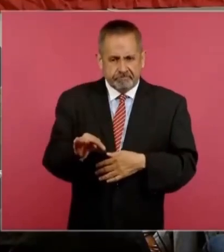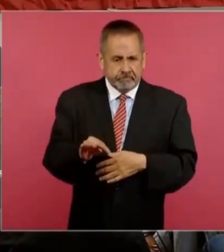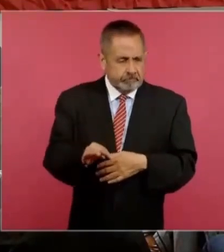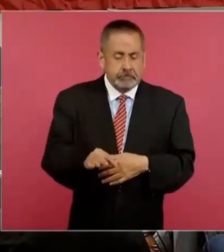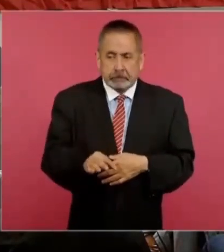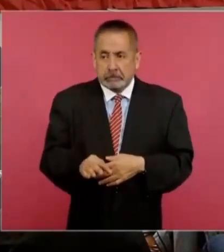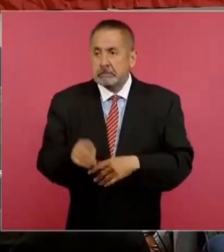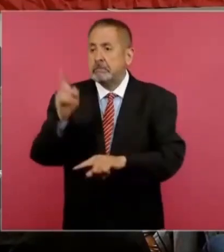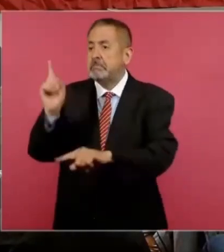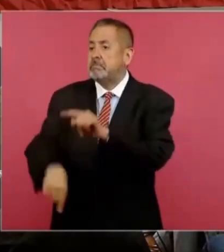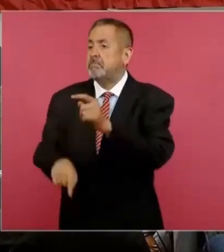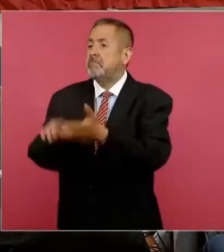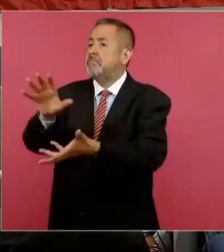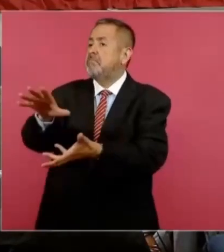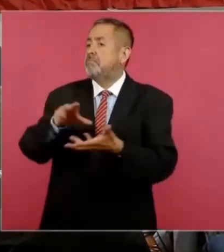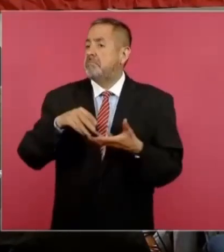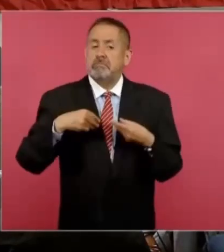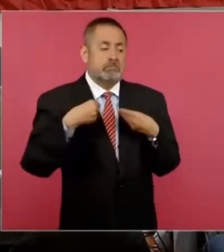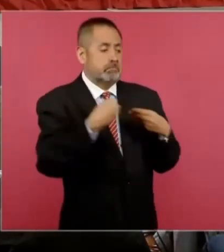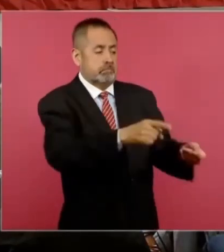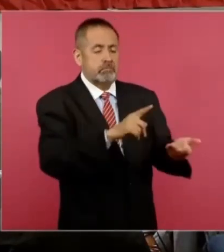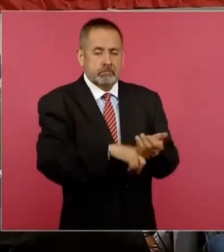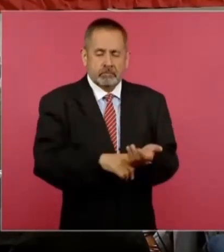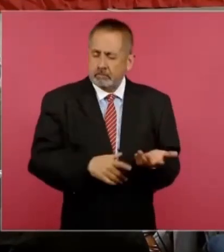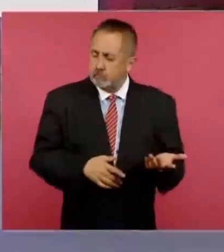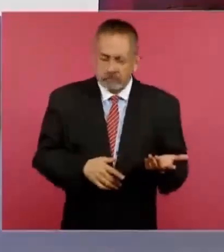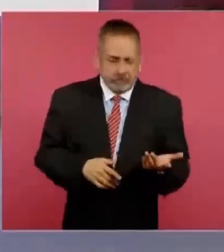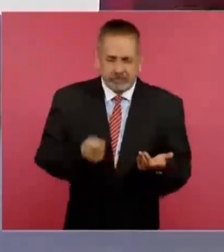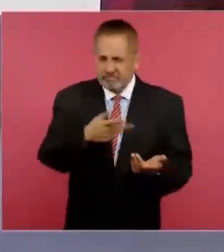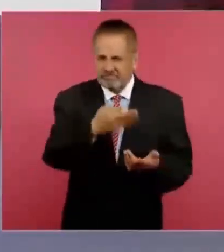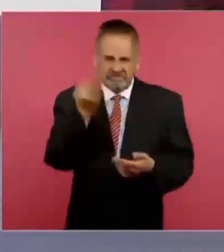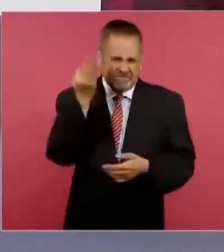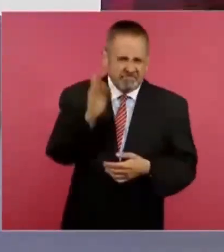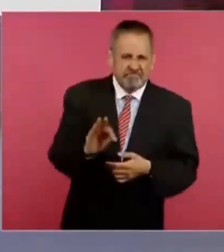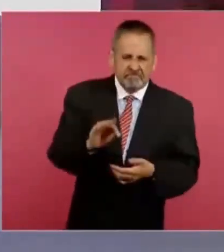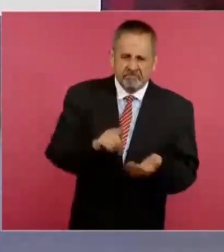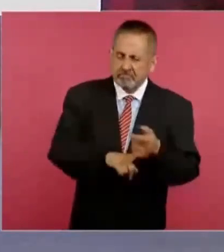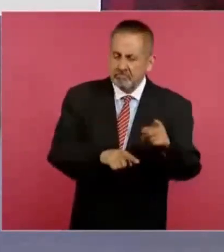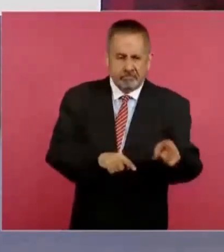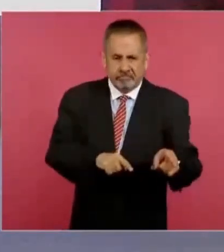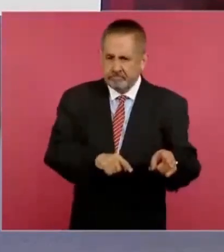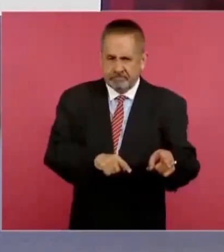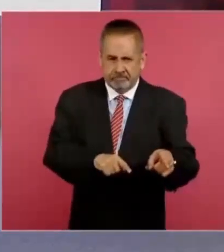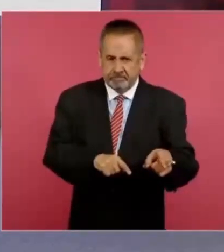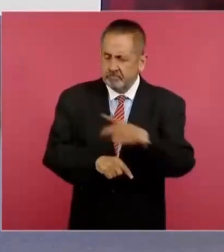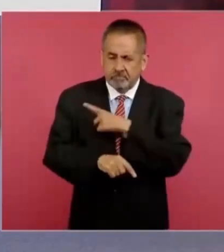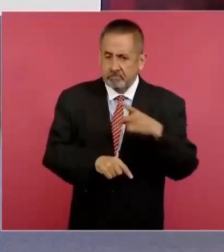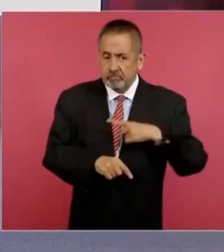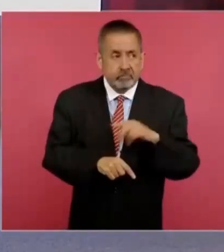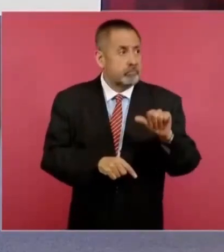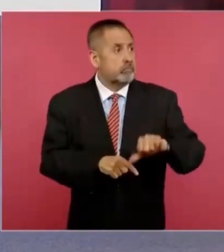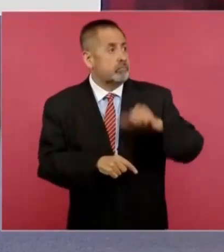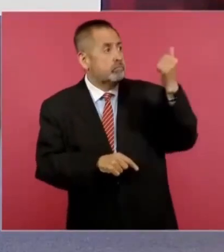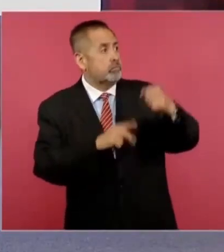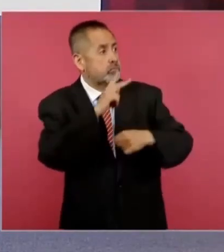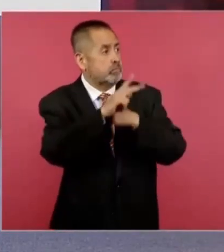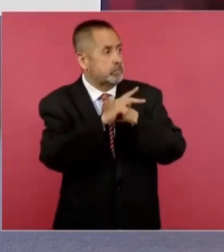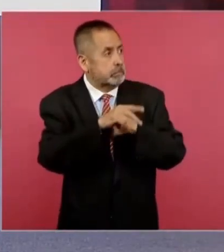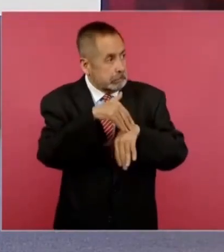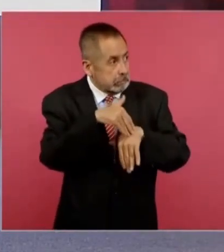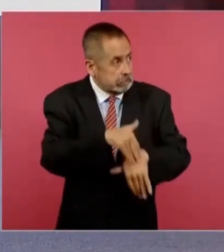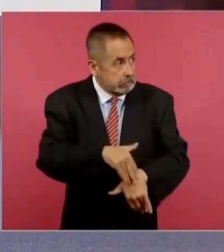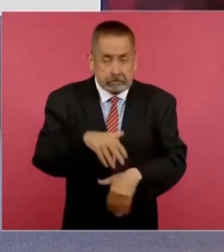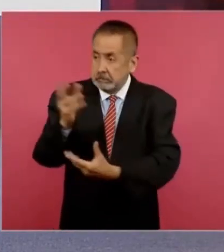entrega su país a los extranjeros. Los mexicanos